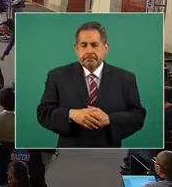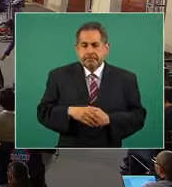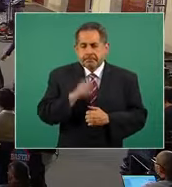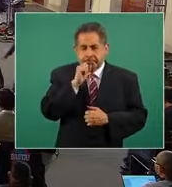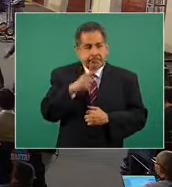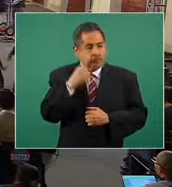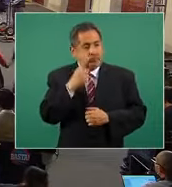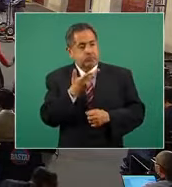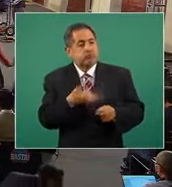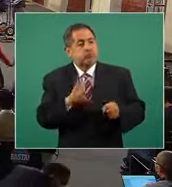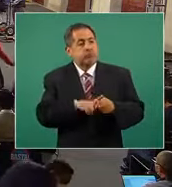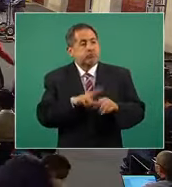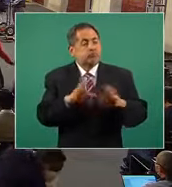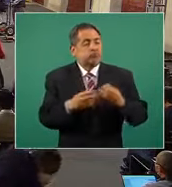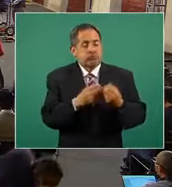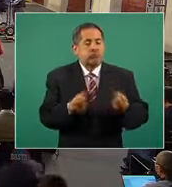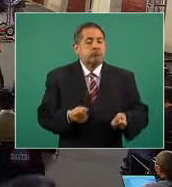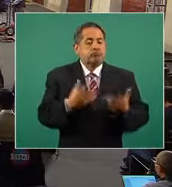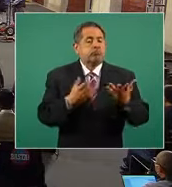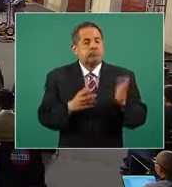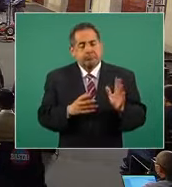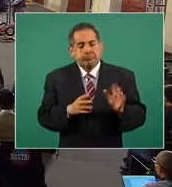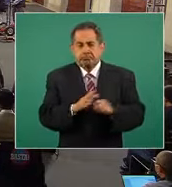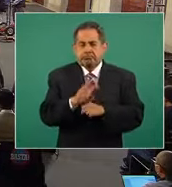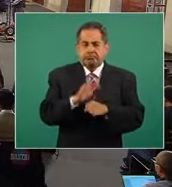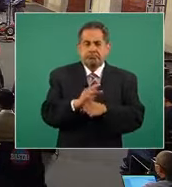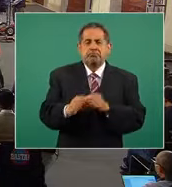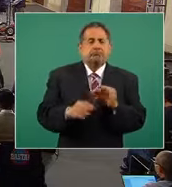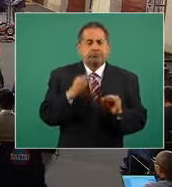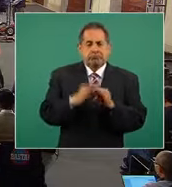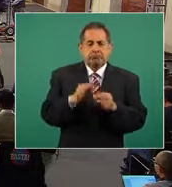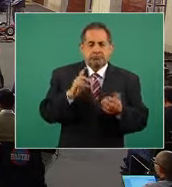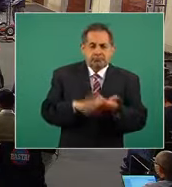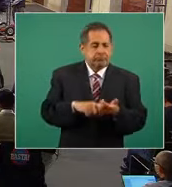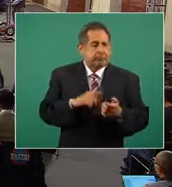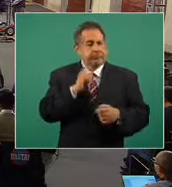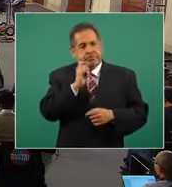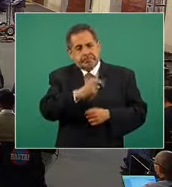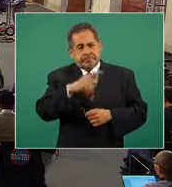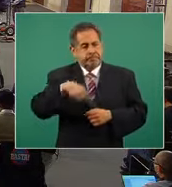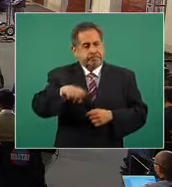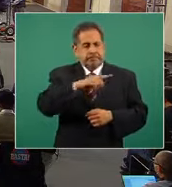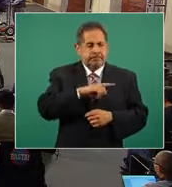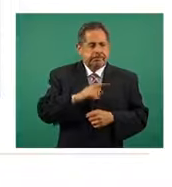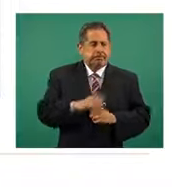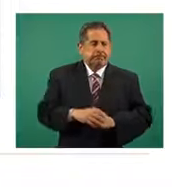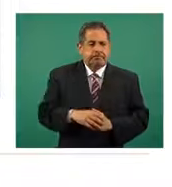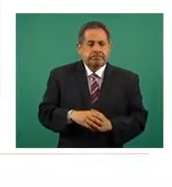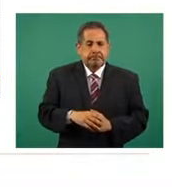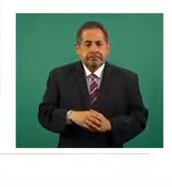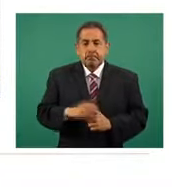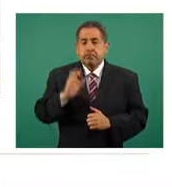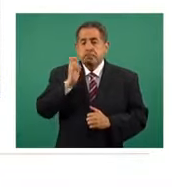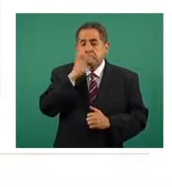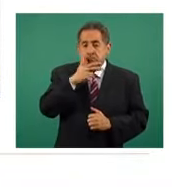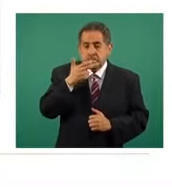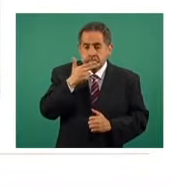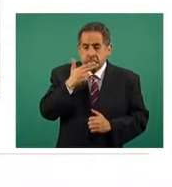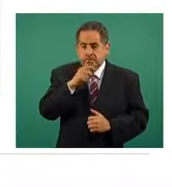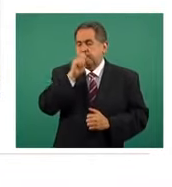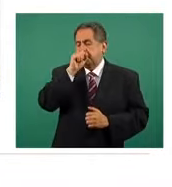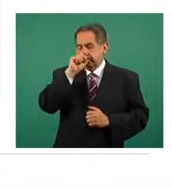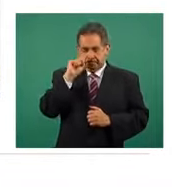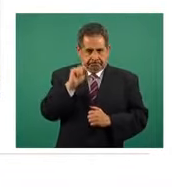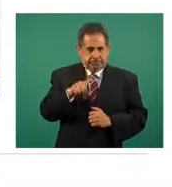en su hospitalización y en la siguiente vemos el estado de Chihuahua. Misma tendencia, tuvo un